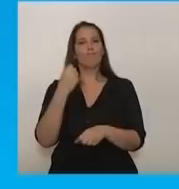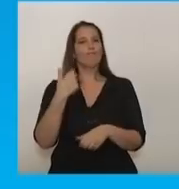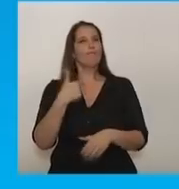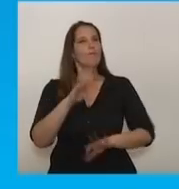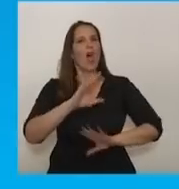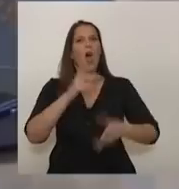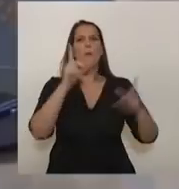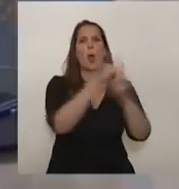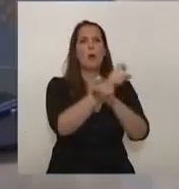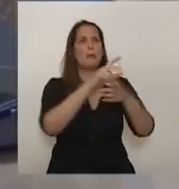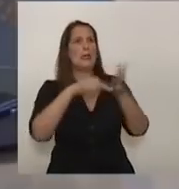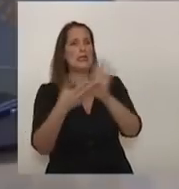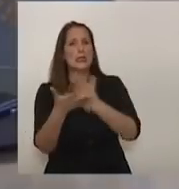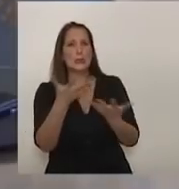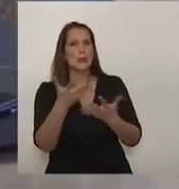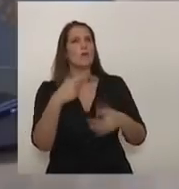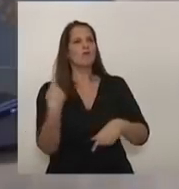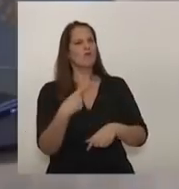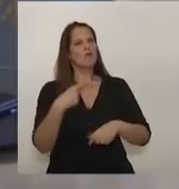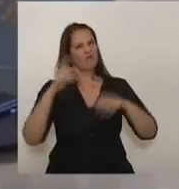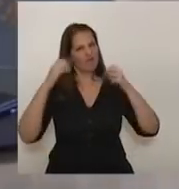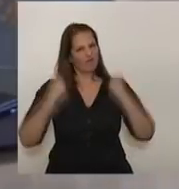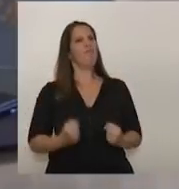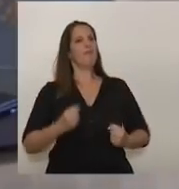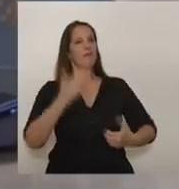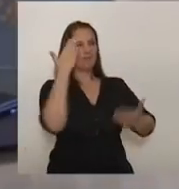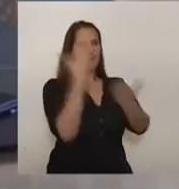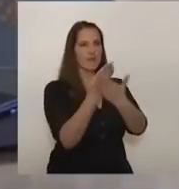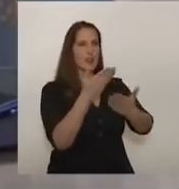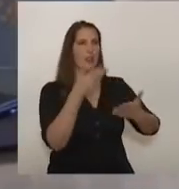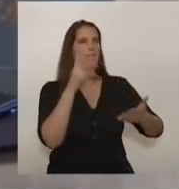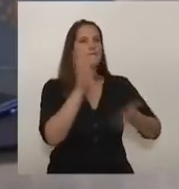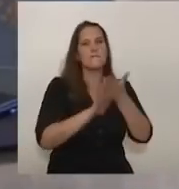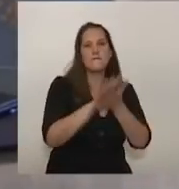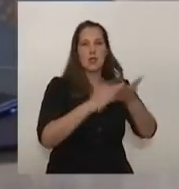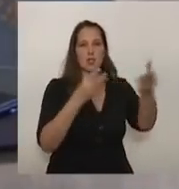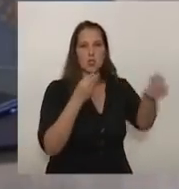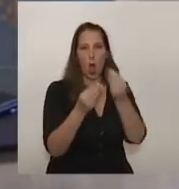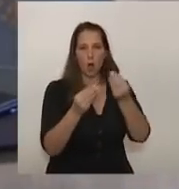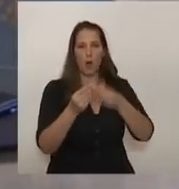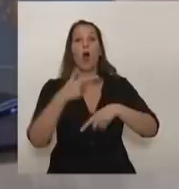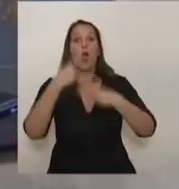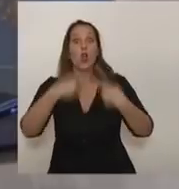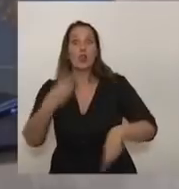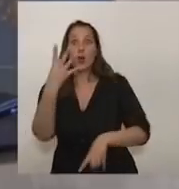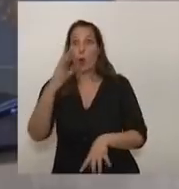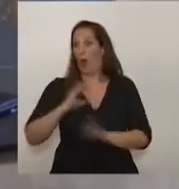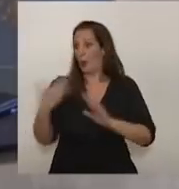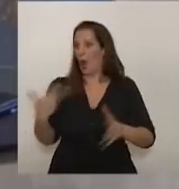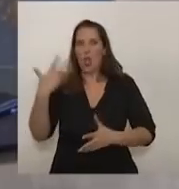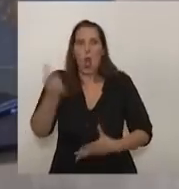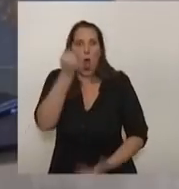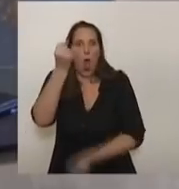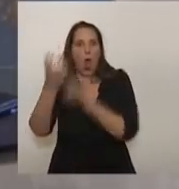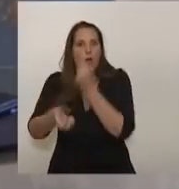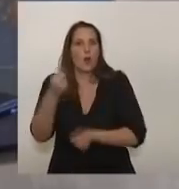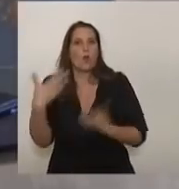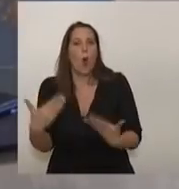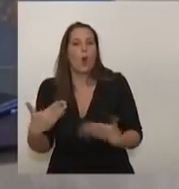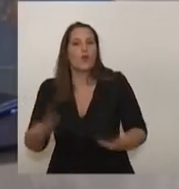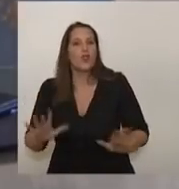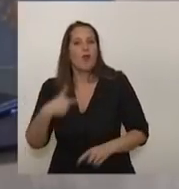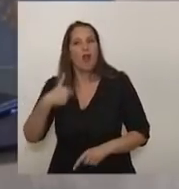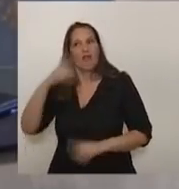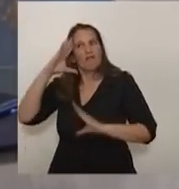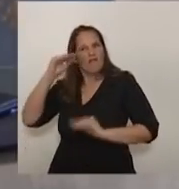nuestros problemas. Fueron 4 años de aprendizajes, de logros concretos, de una madurez de la que estoy